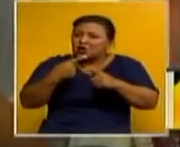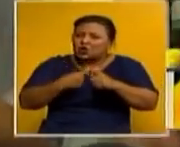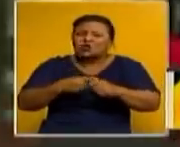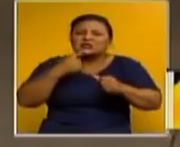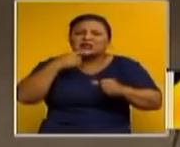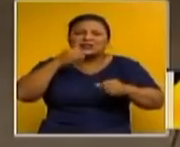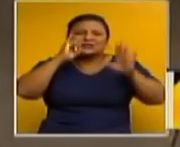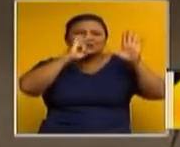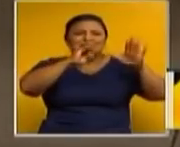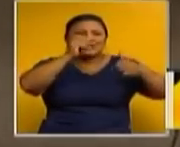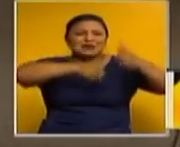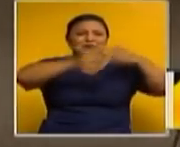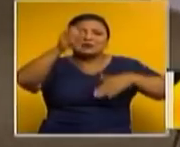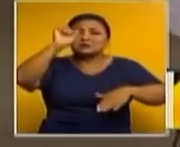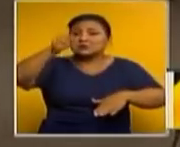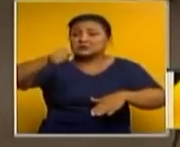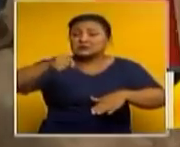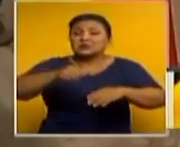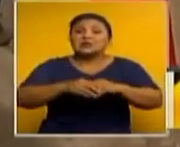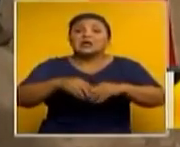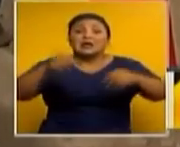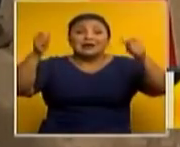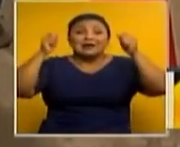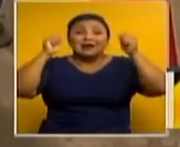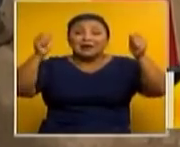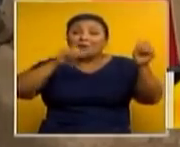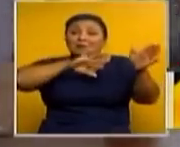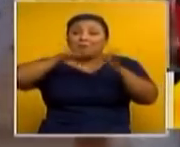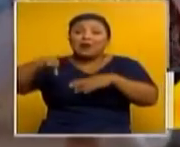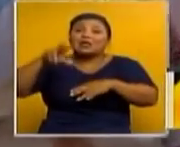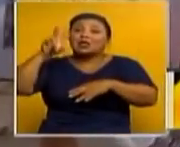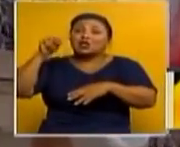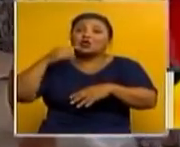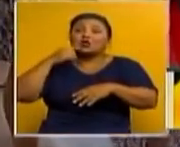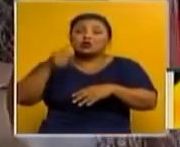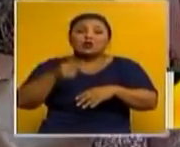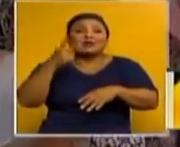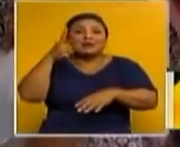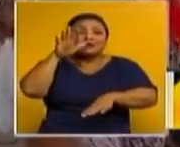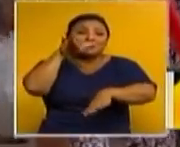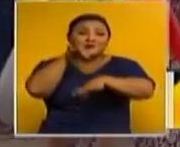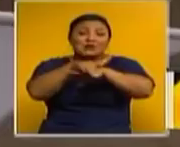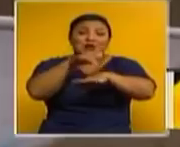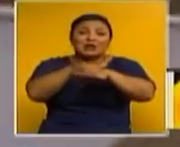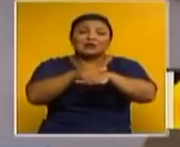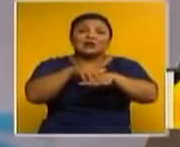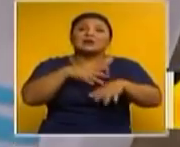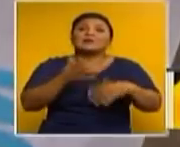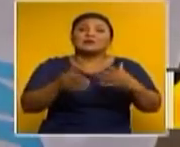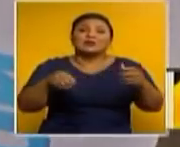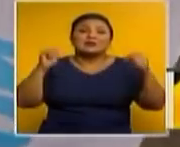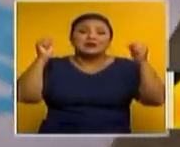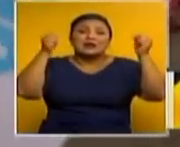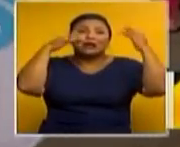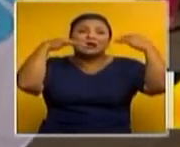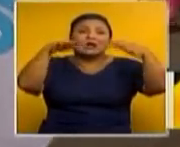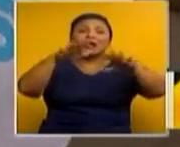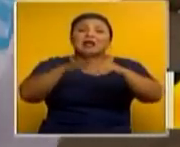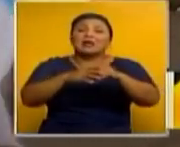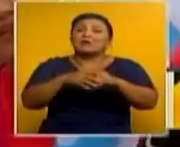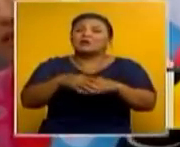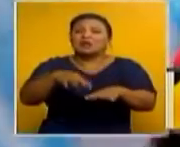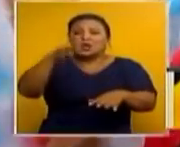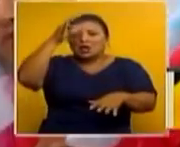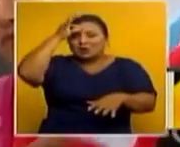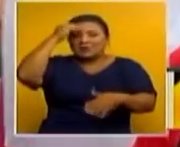7 veces sí. Quienes impulsaron la campaña por el no habían convocado para las 3 de la tarde a una caravana que partiría desde el hospital del